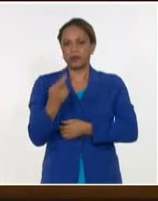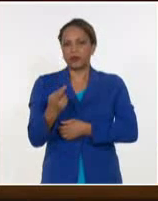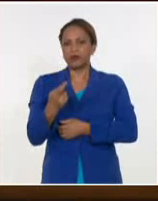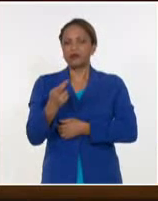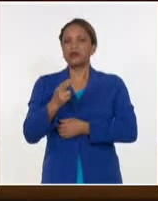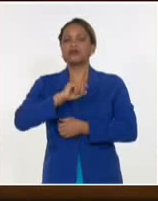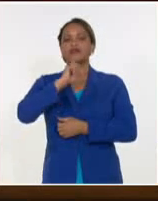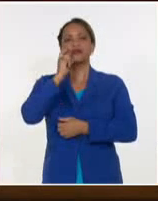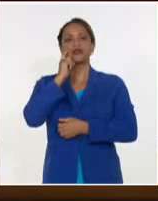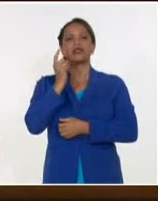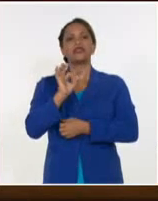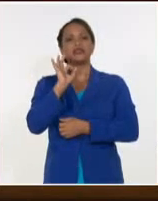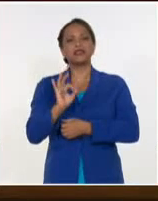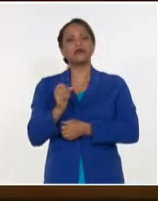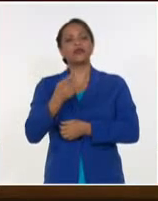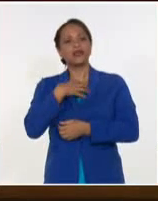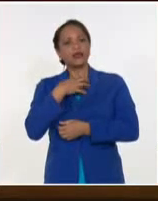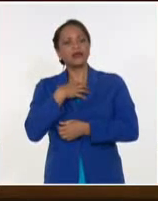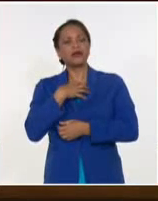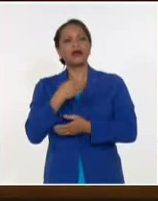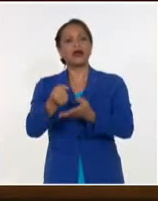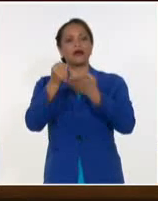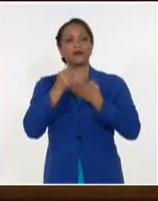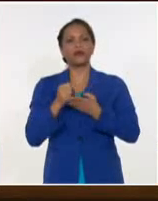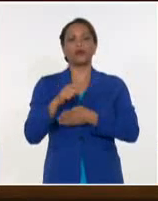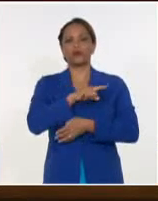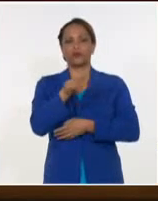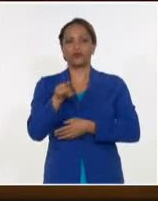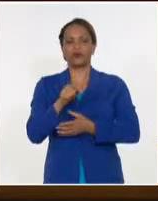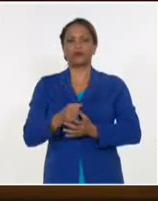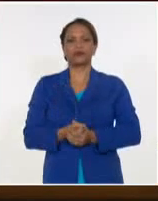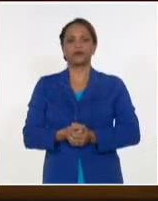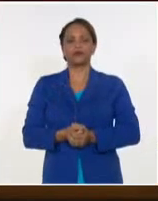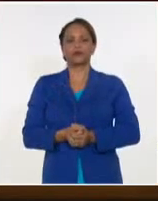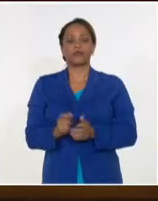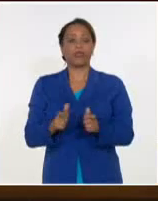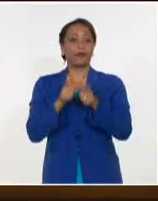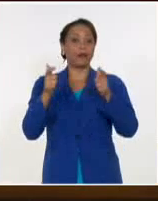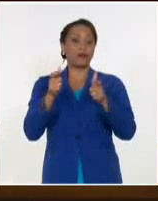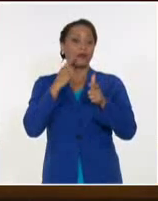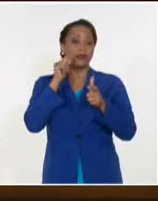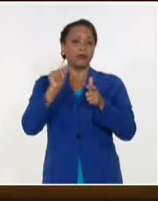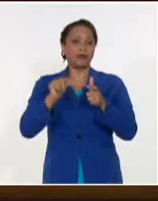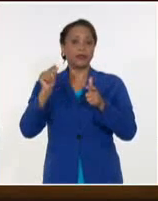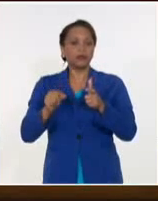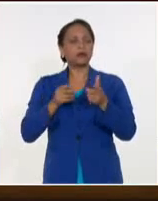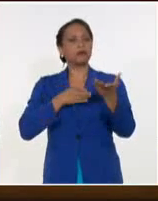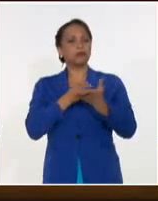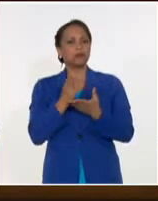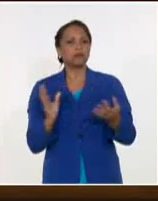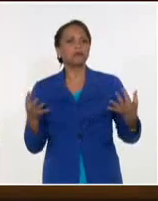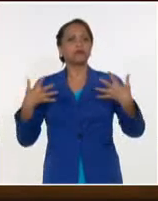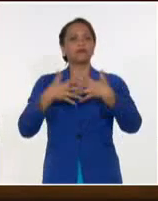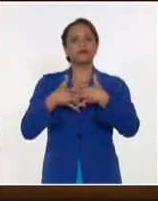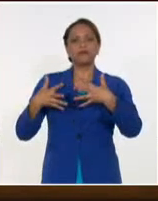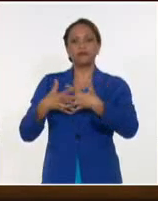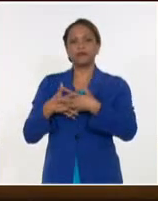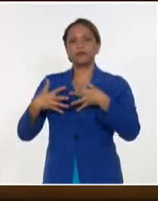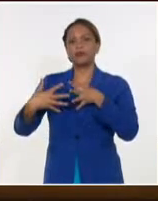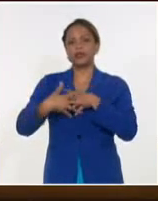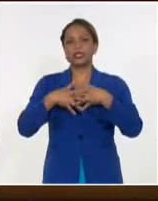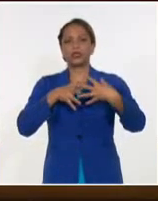valora y cuenta con su ayuda. La mayor parte de los connacionales mantienen un vínculo estable y fluido con la